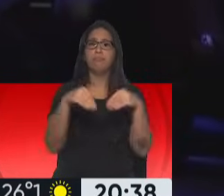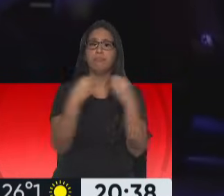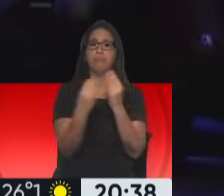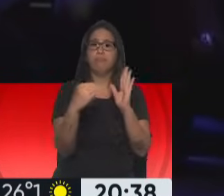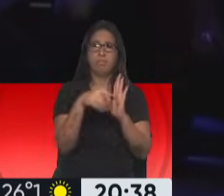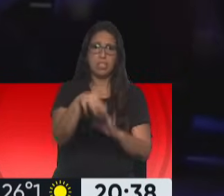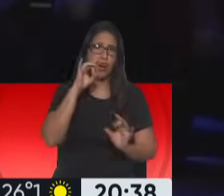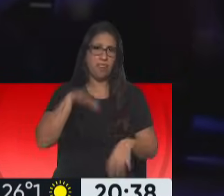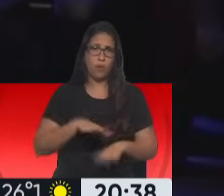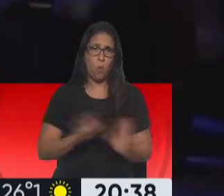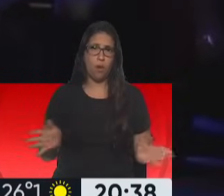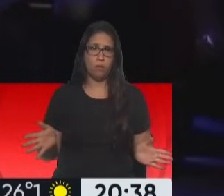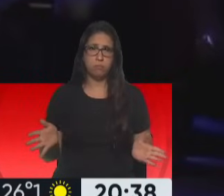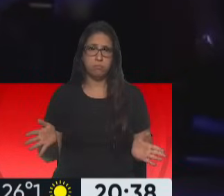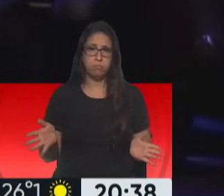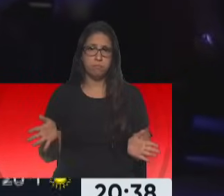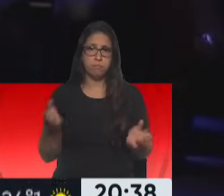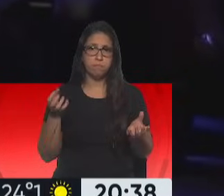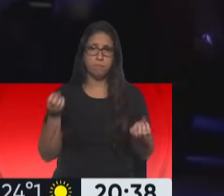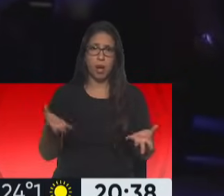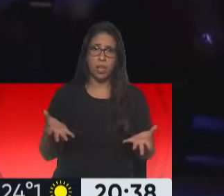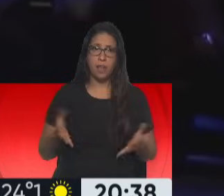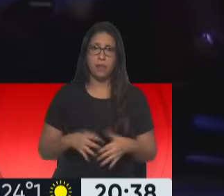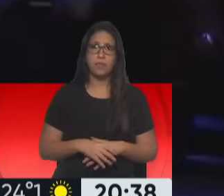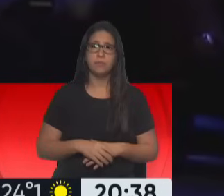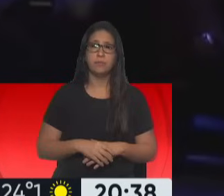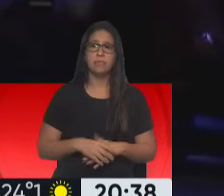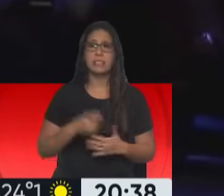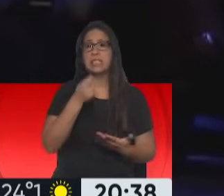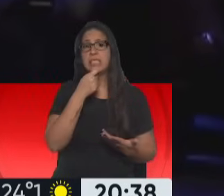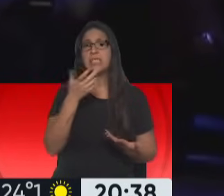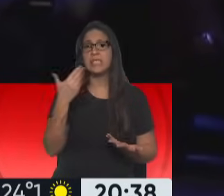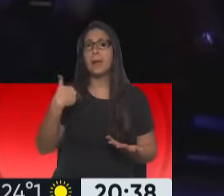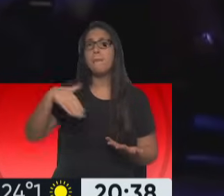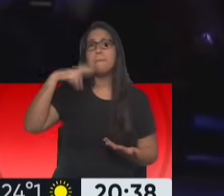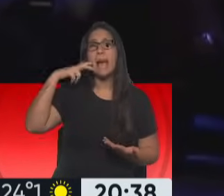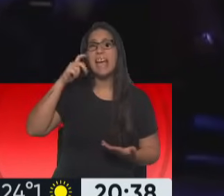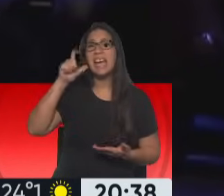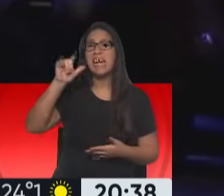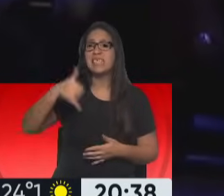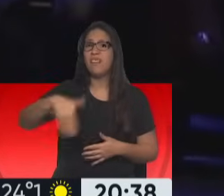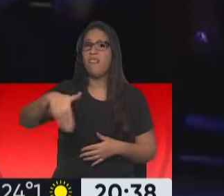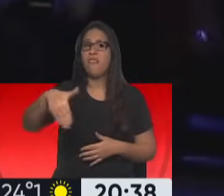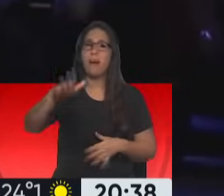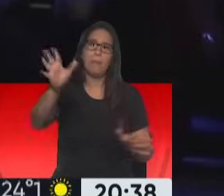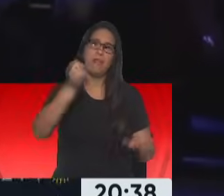ridiculez, porque, digo, sí, se viene Menger, pero no me los ponen.